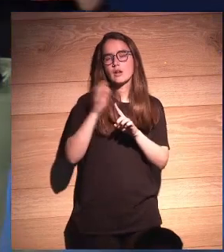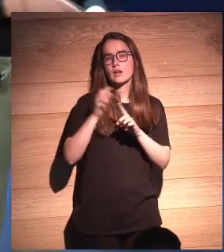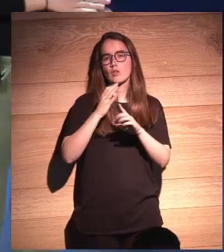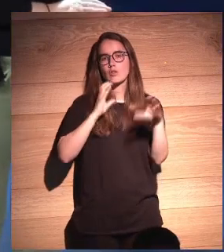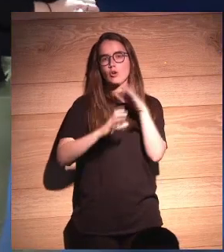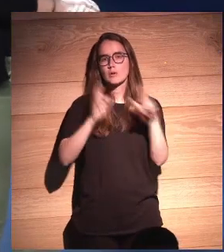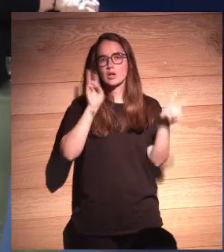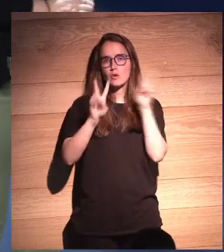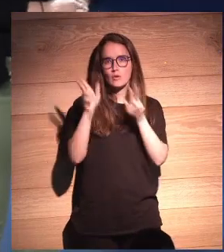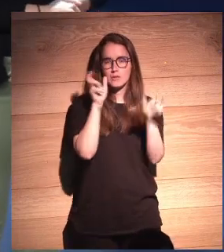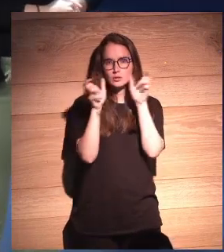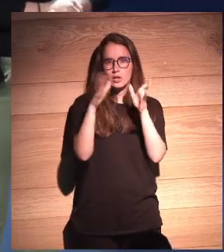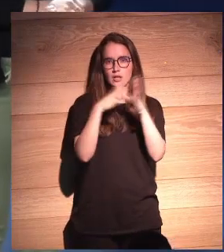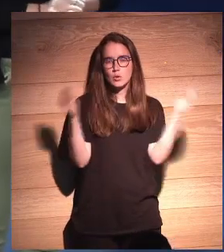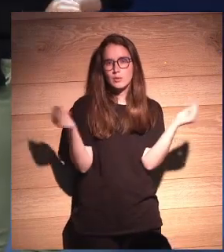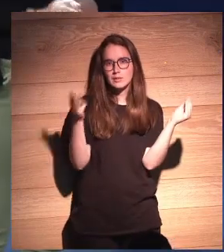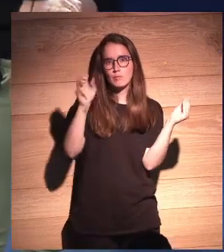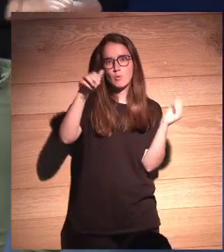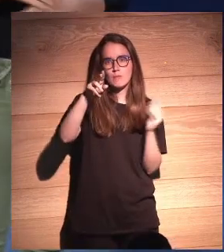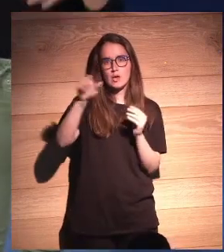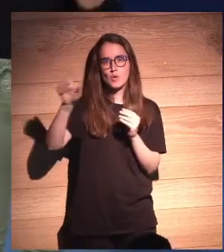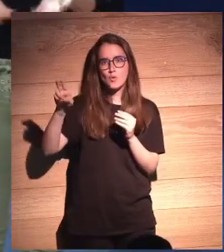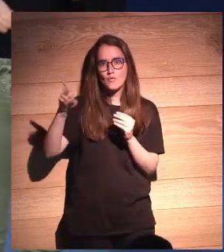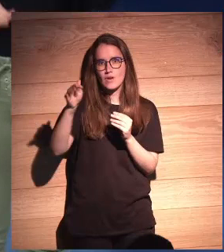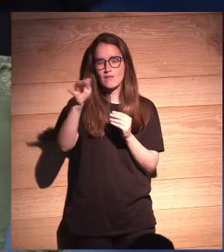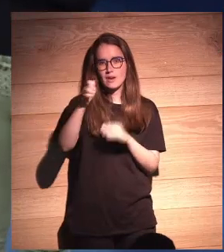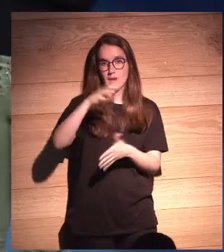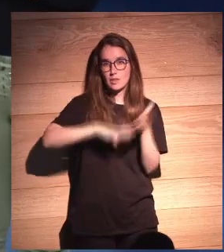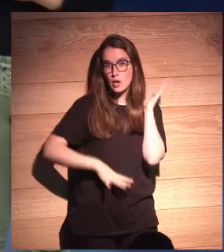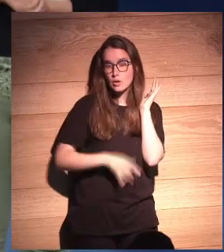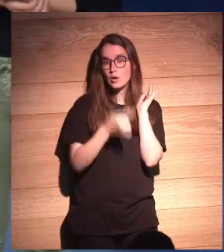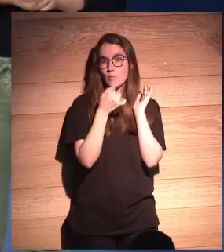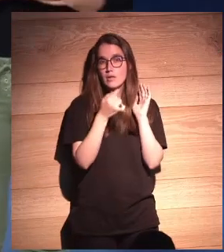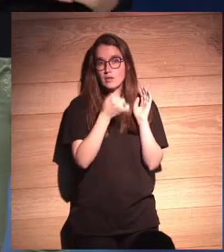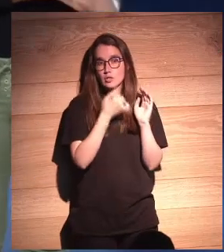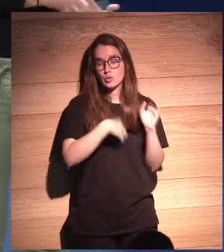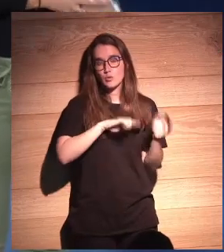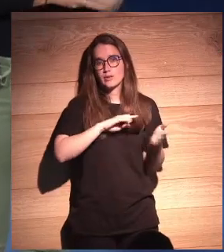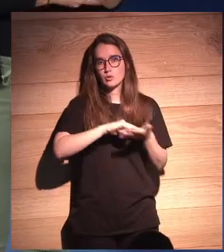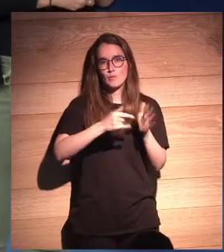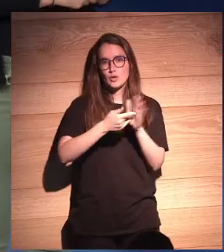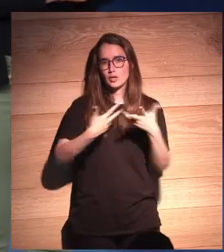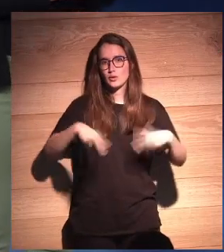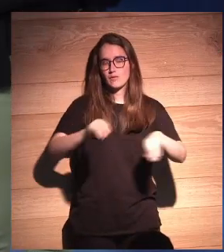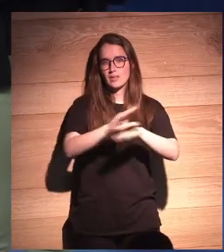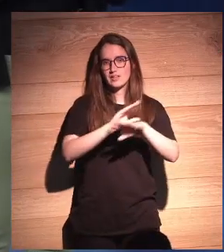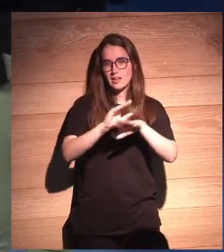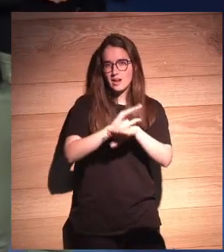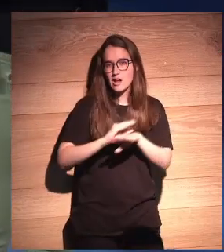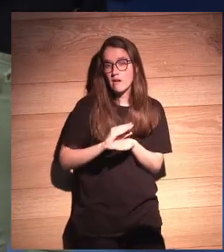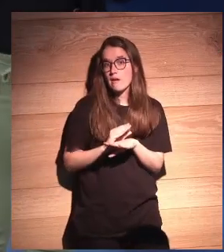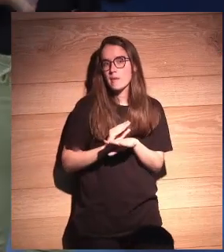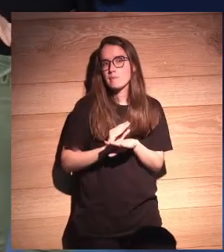de Comunicación Audiovisual en la Universidad Pompeu Fabra, y como ha dicho, este era nuestro proyecto de fin de grado,